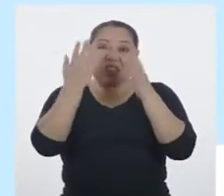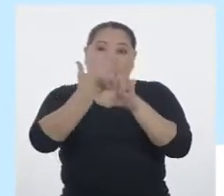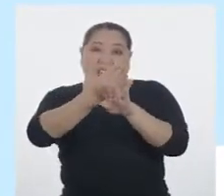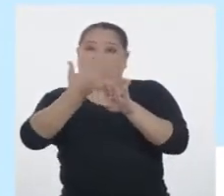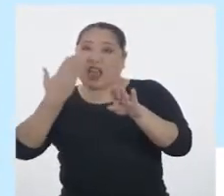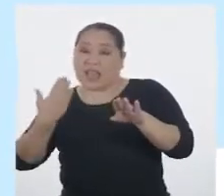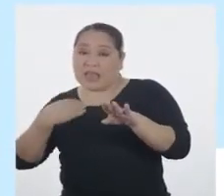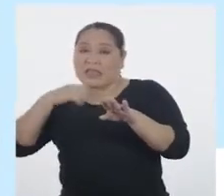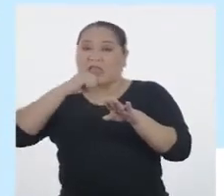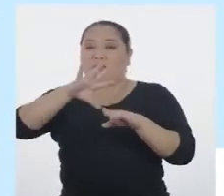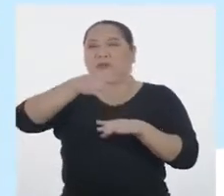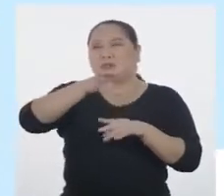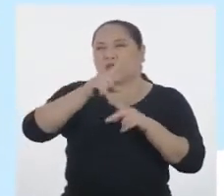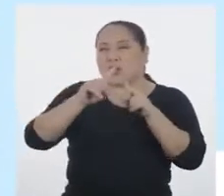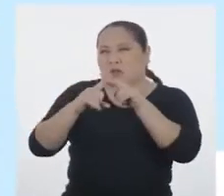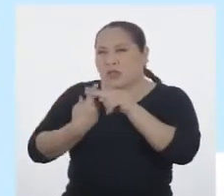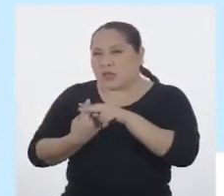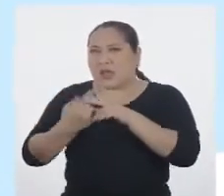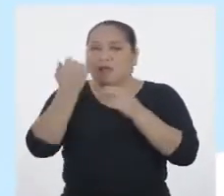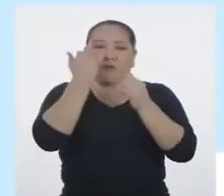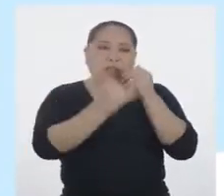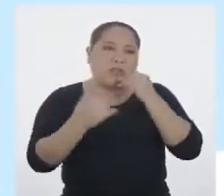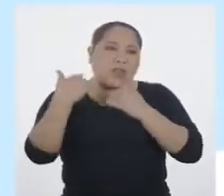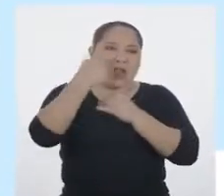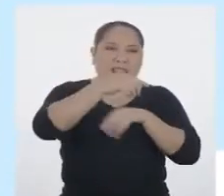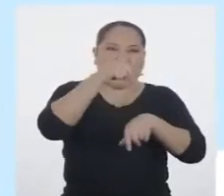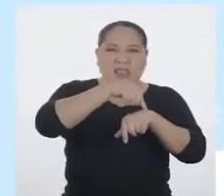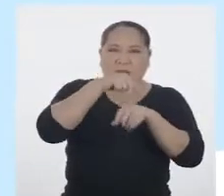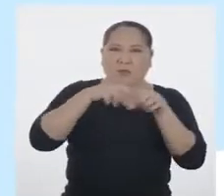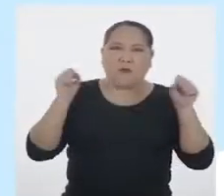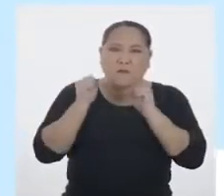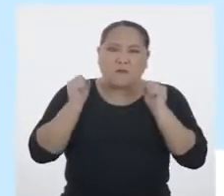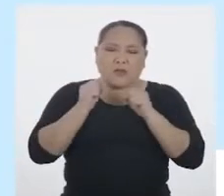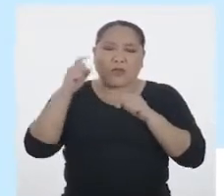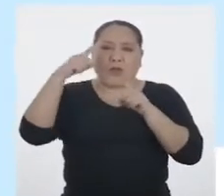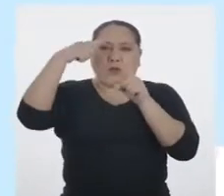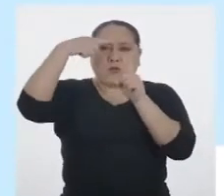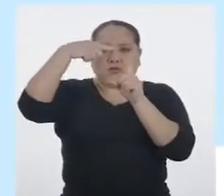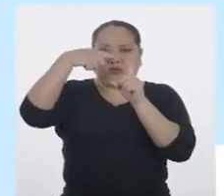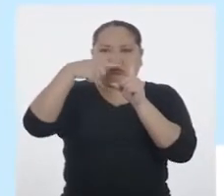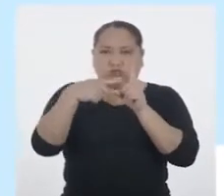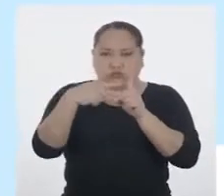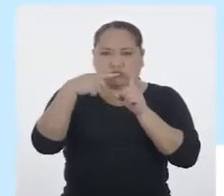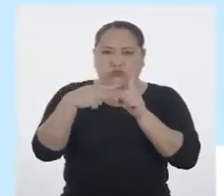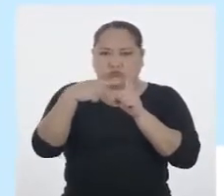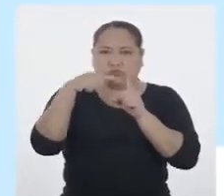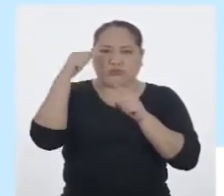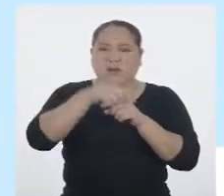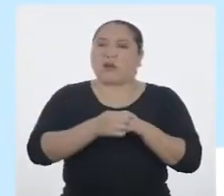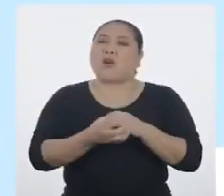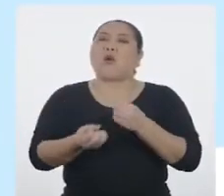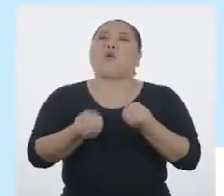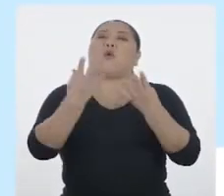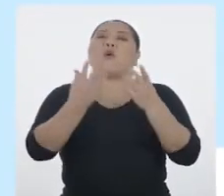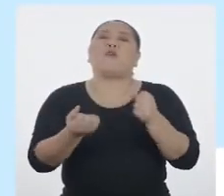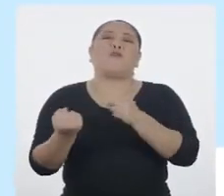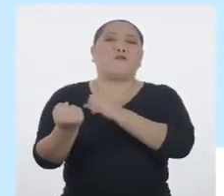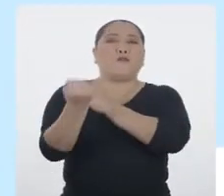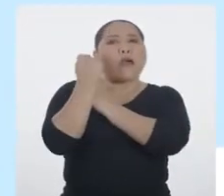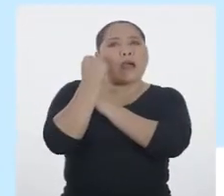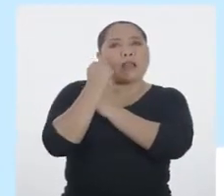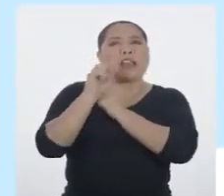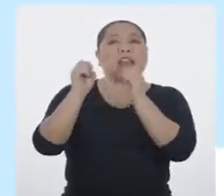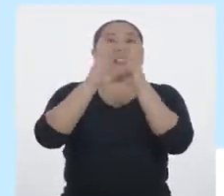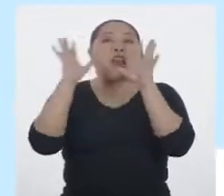días antes, indicando la fecha de inicio y final de la ola de frío. Aparte de la temperatura, la intensidad,